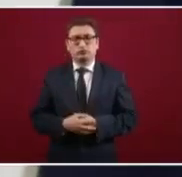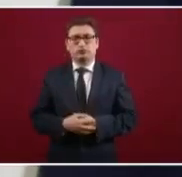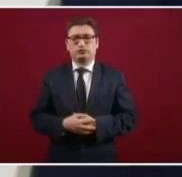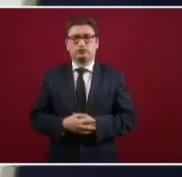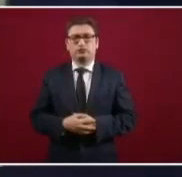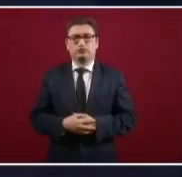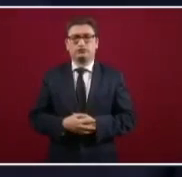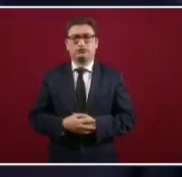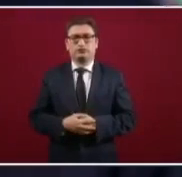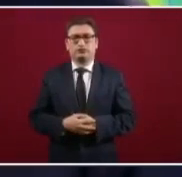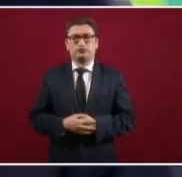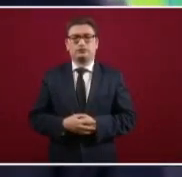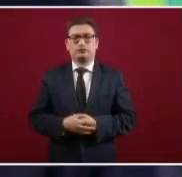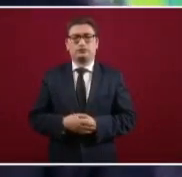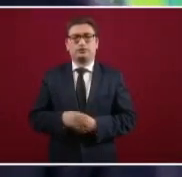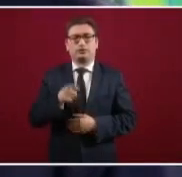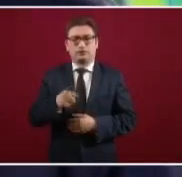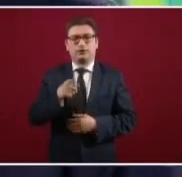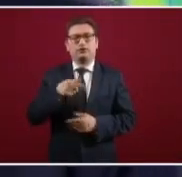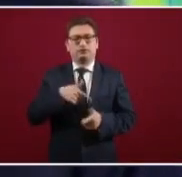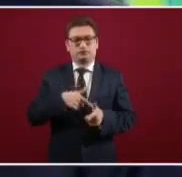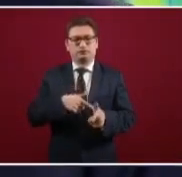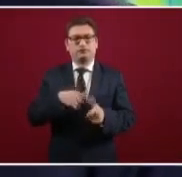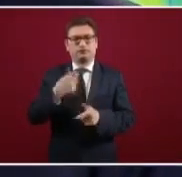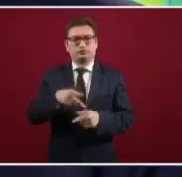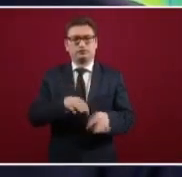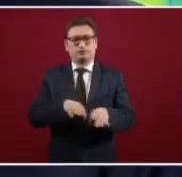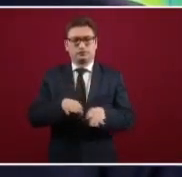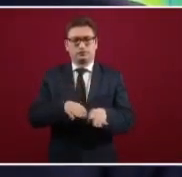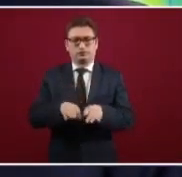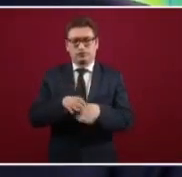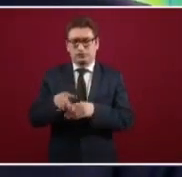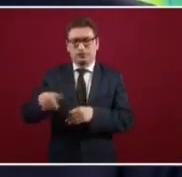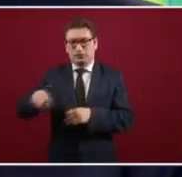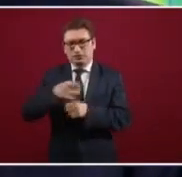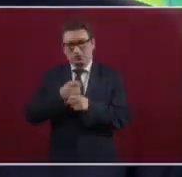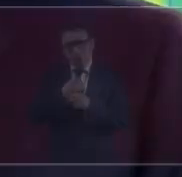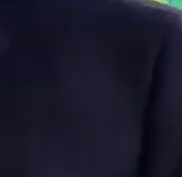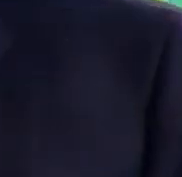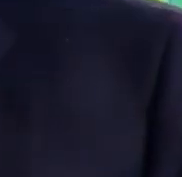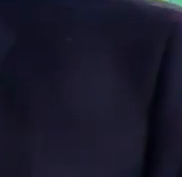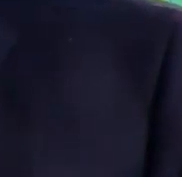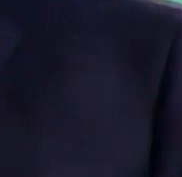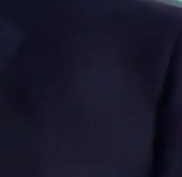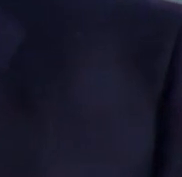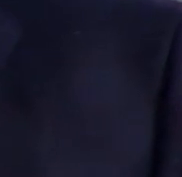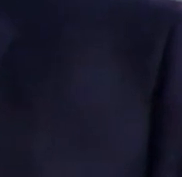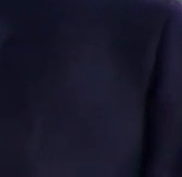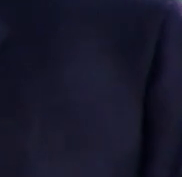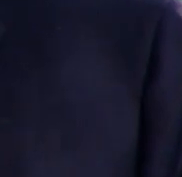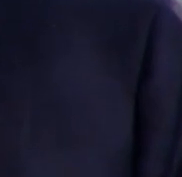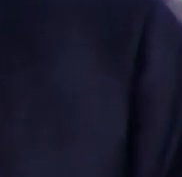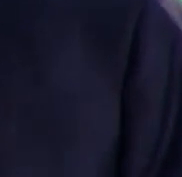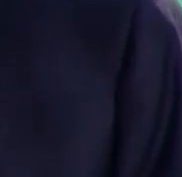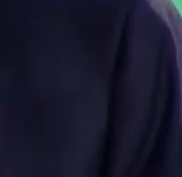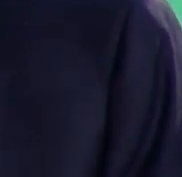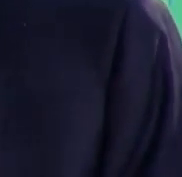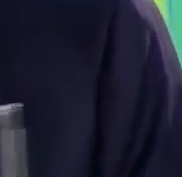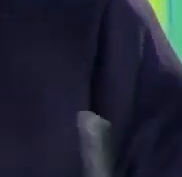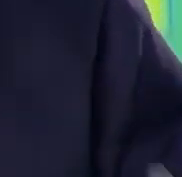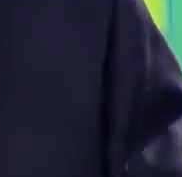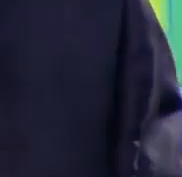continúa el trabajo de inteligencia sobre este presunto